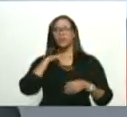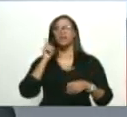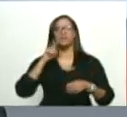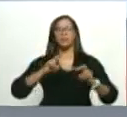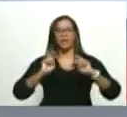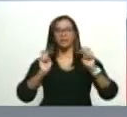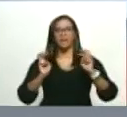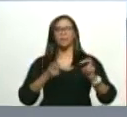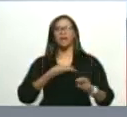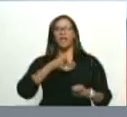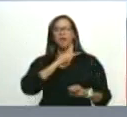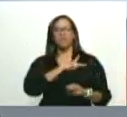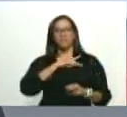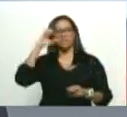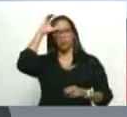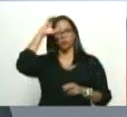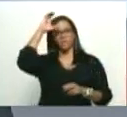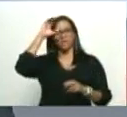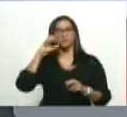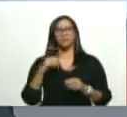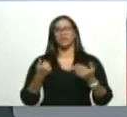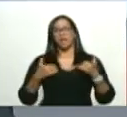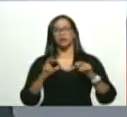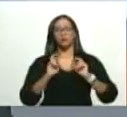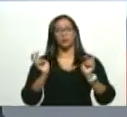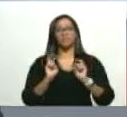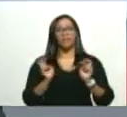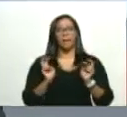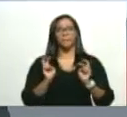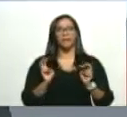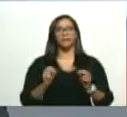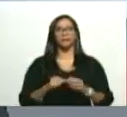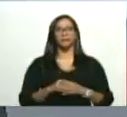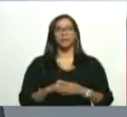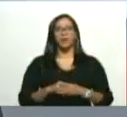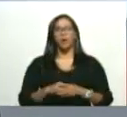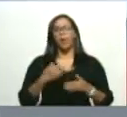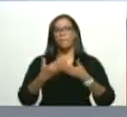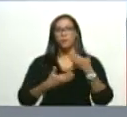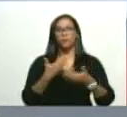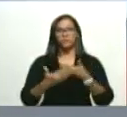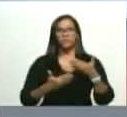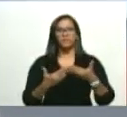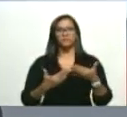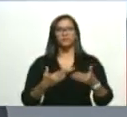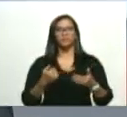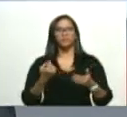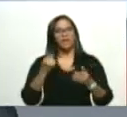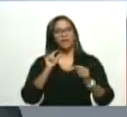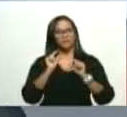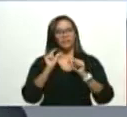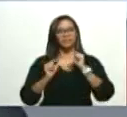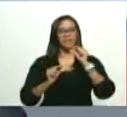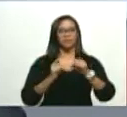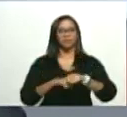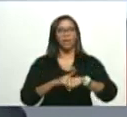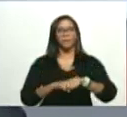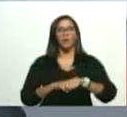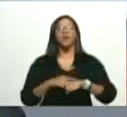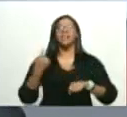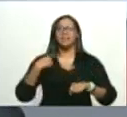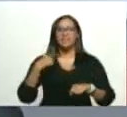la falsa conciencia, que aunque son temas o temáticas o conceptos acuñados hace ya cierto tiempo, tienen